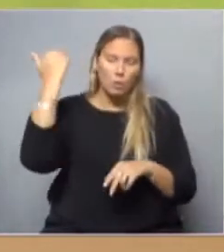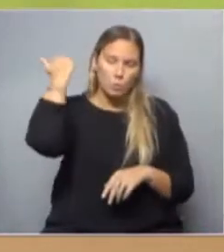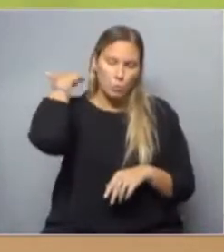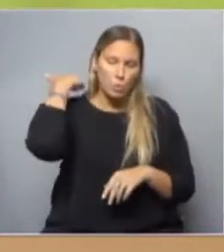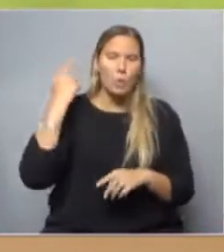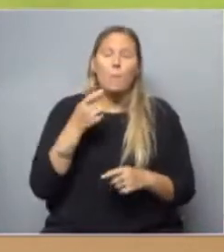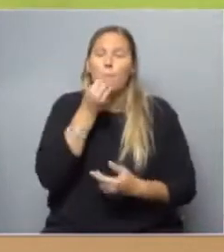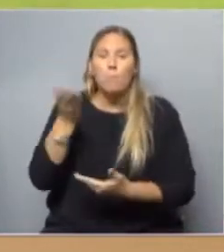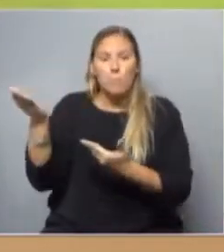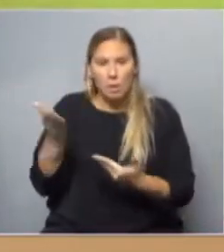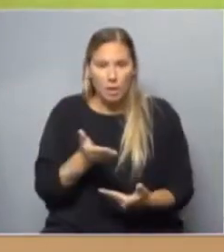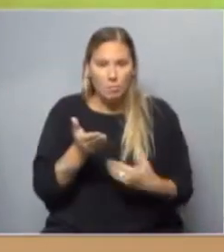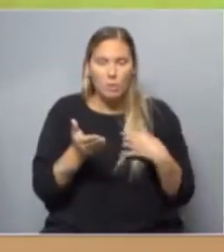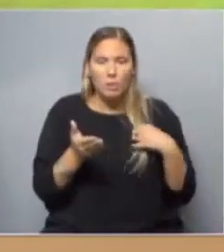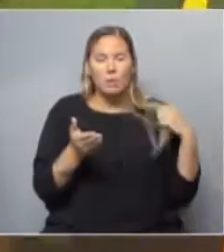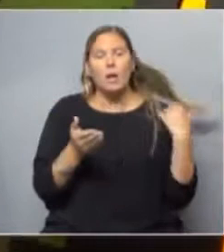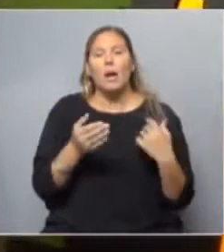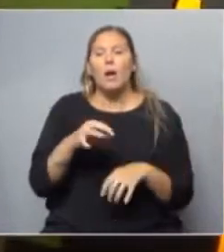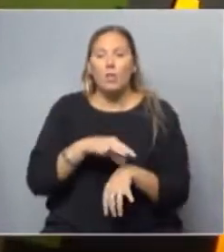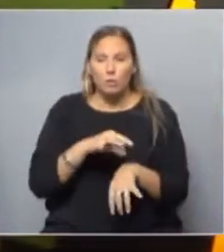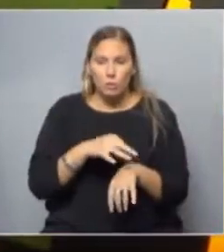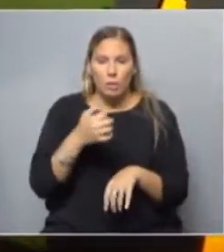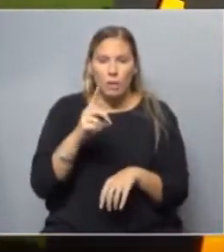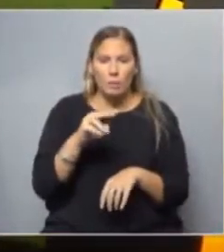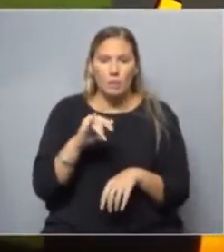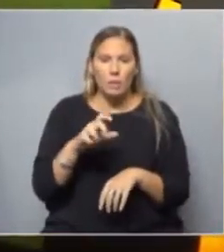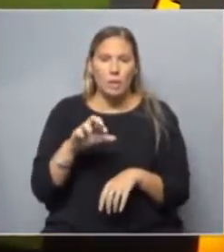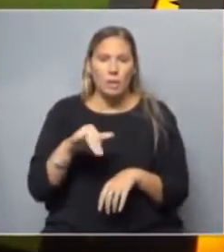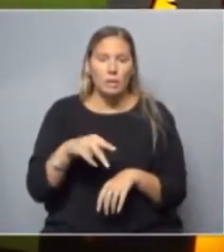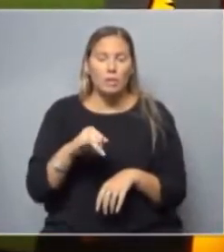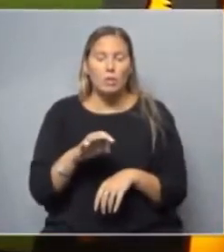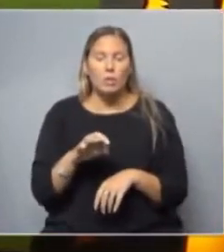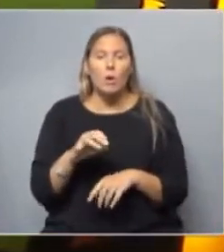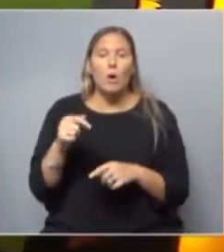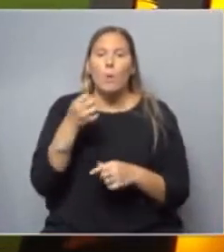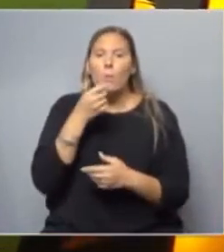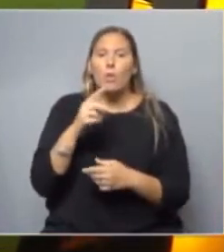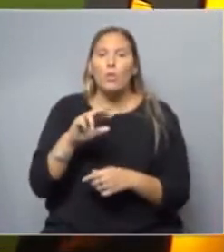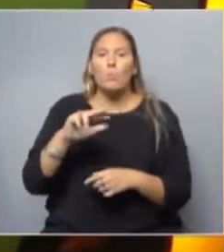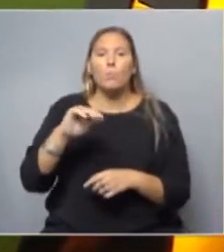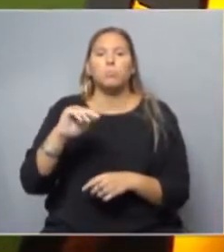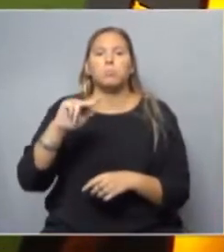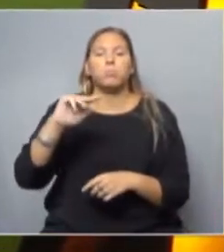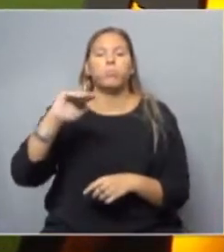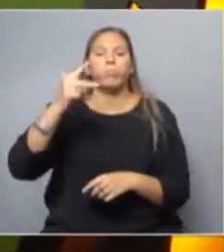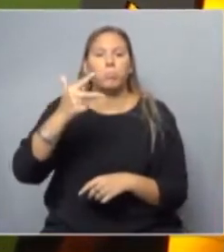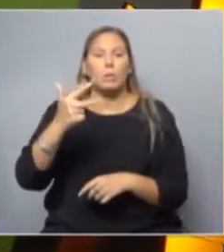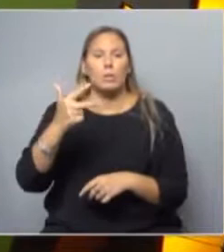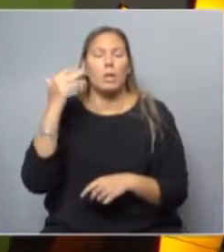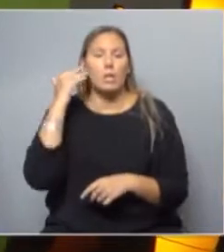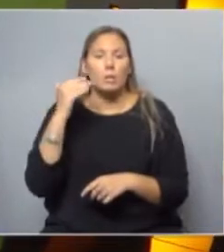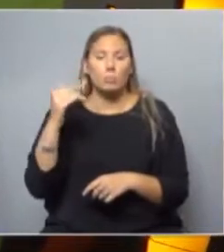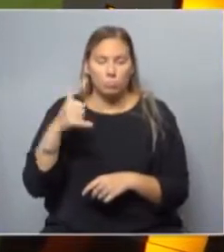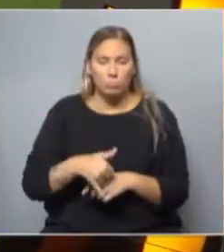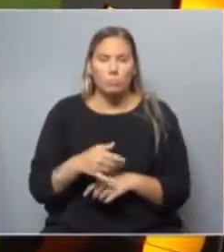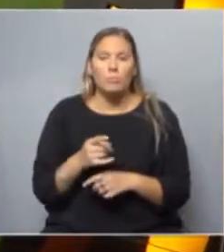la bienvenida a la doctora Andrea Villarino, docente grado 3 de Facultad de Ciencias. Andrea, muchas gracias por acompañarnos. Muchas gracias a ustedes por la